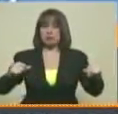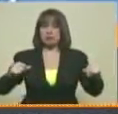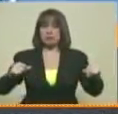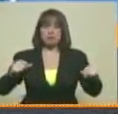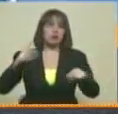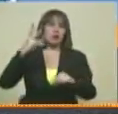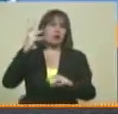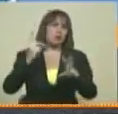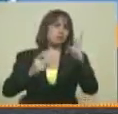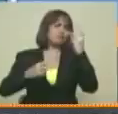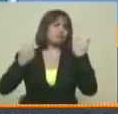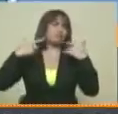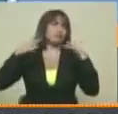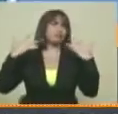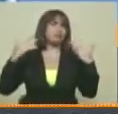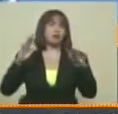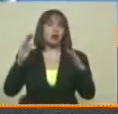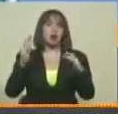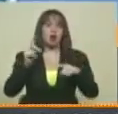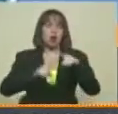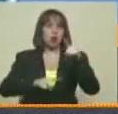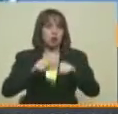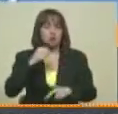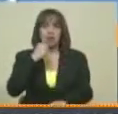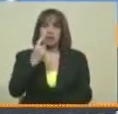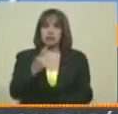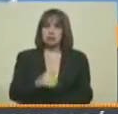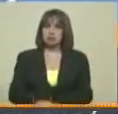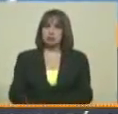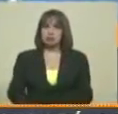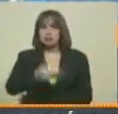¿Cuántas cosas nos dijeron? Que hasta se nos olvidaron ya.